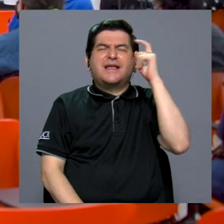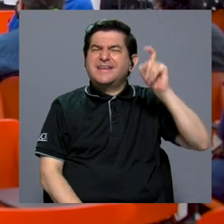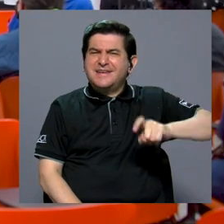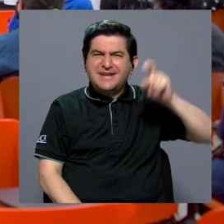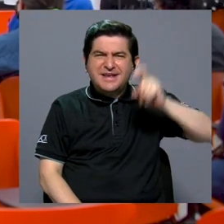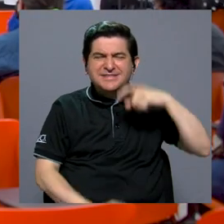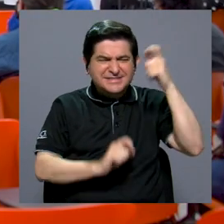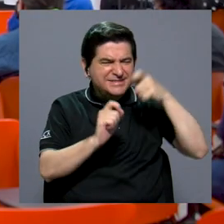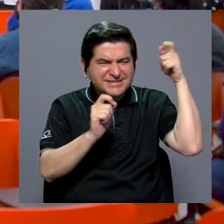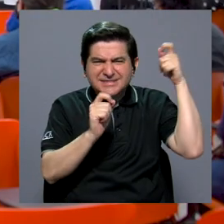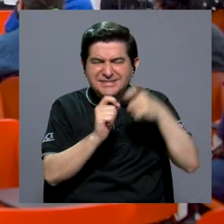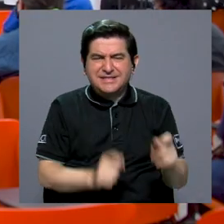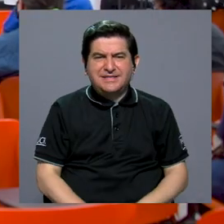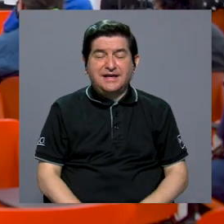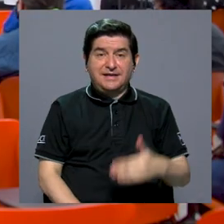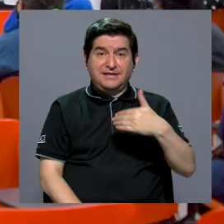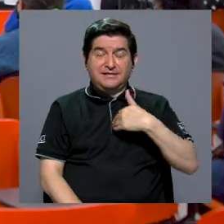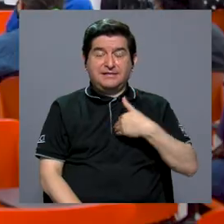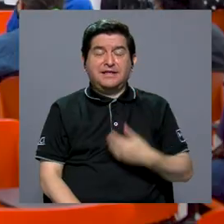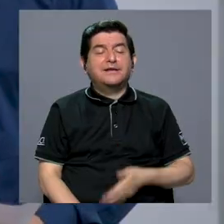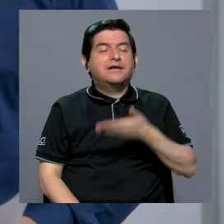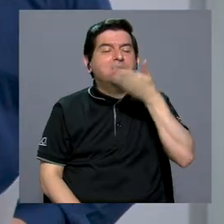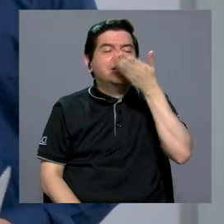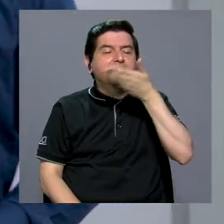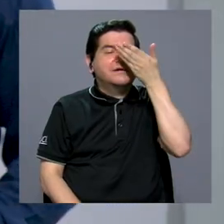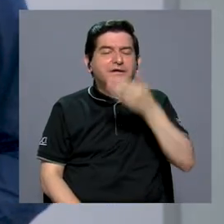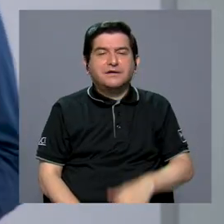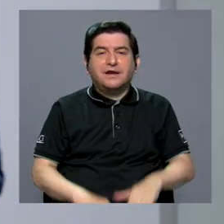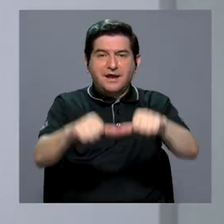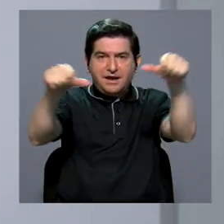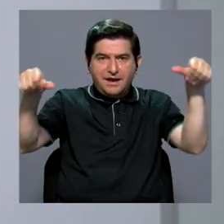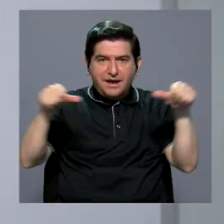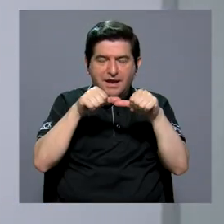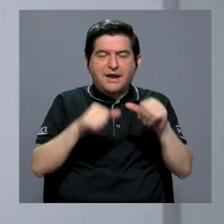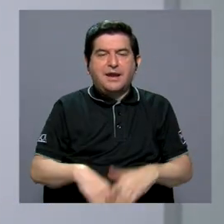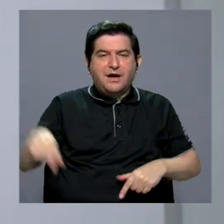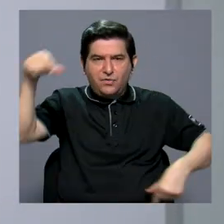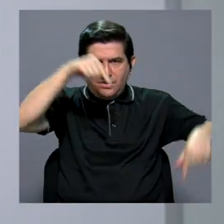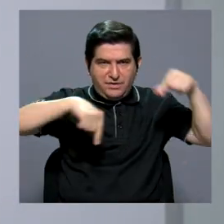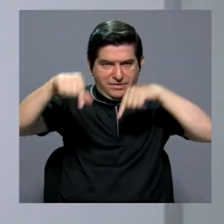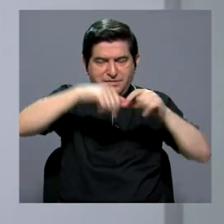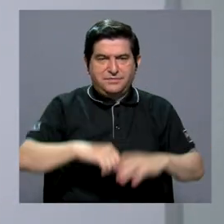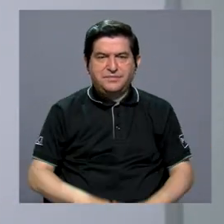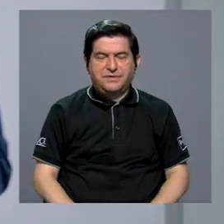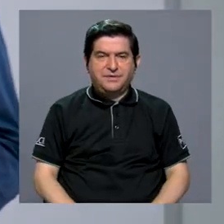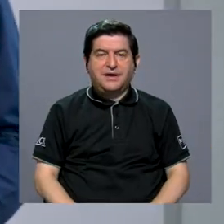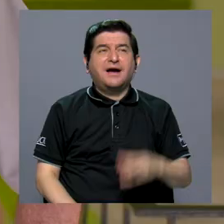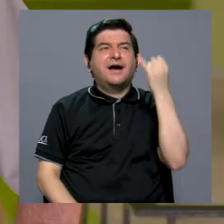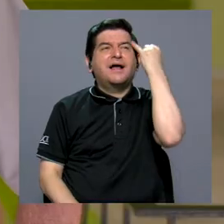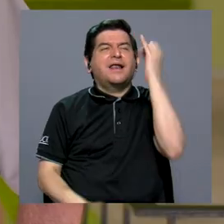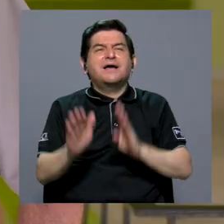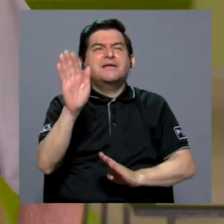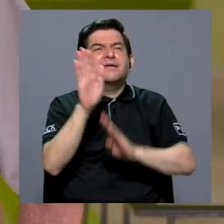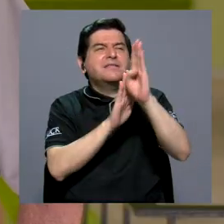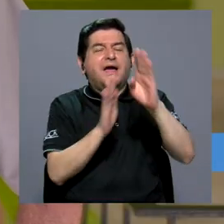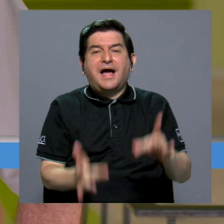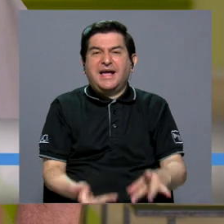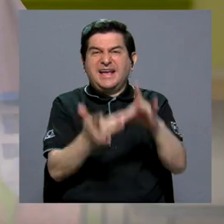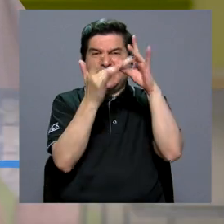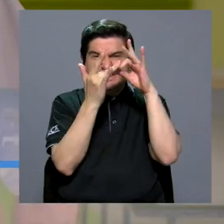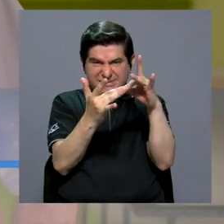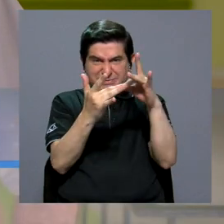visualizó una necesidad puntual: contar con aromatizantes en las aulas de química. La idea se